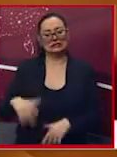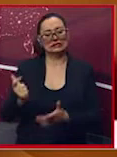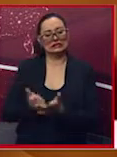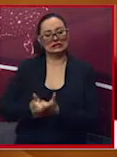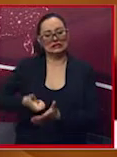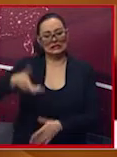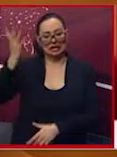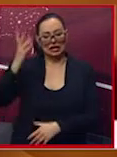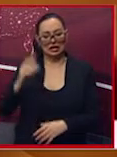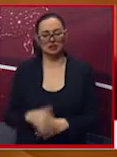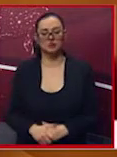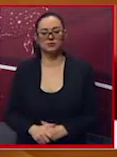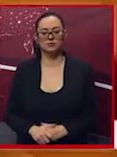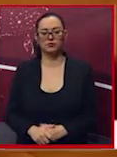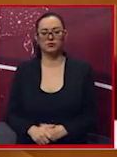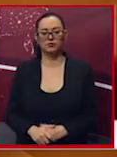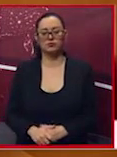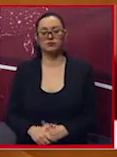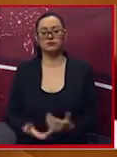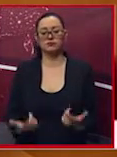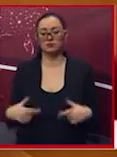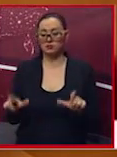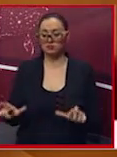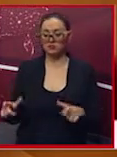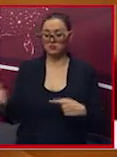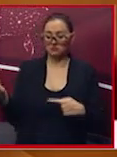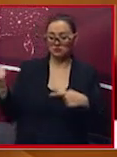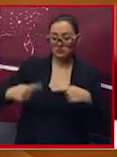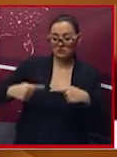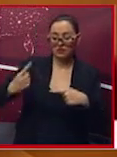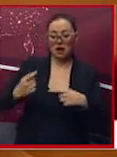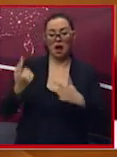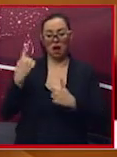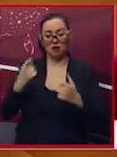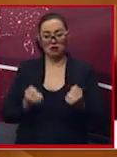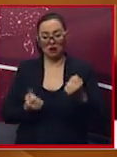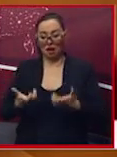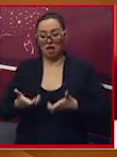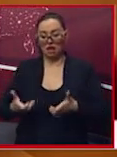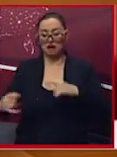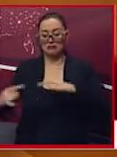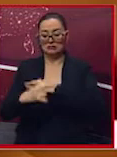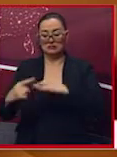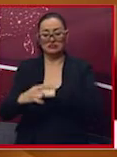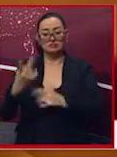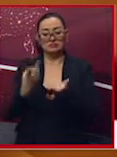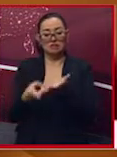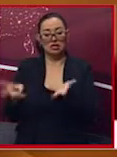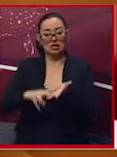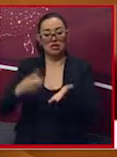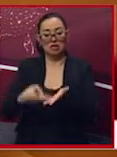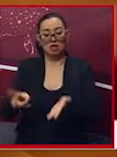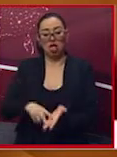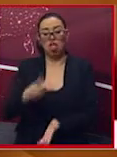Se decidió que el costo de las casetas, en algunos casos, alcanzara un incremento de hasta